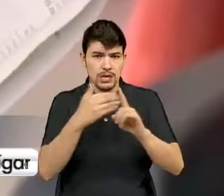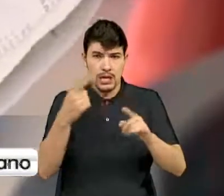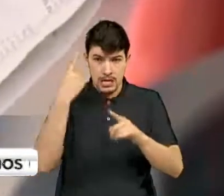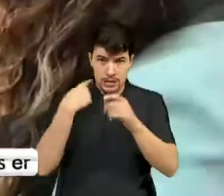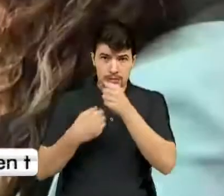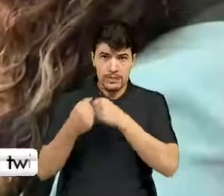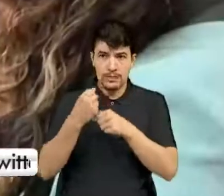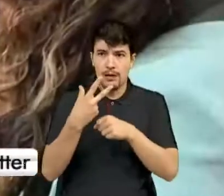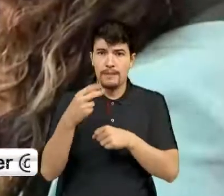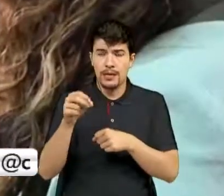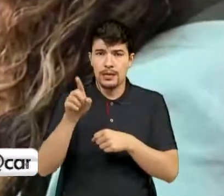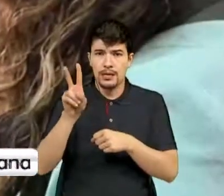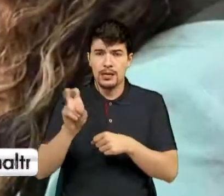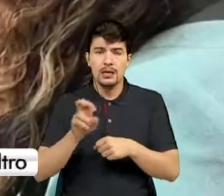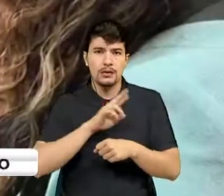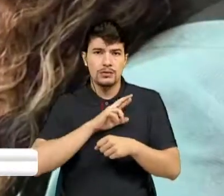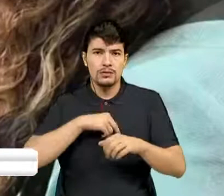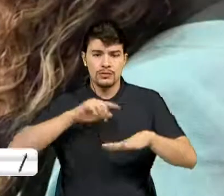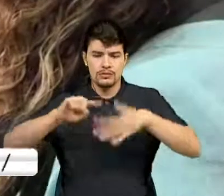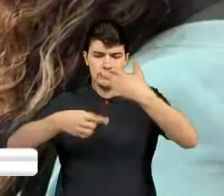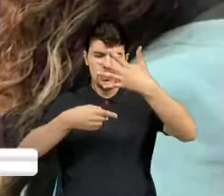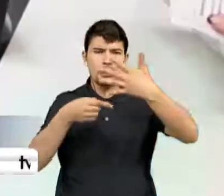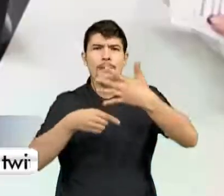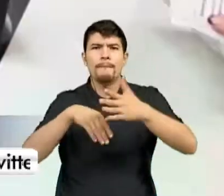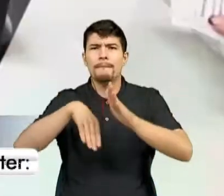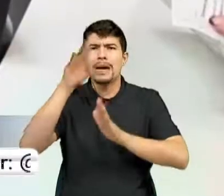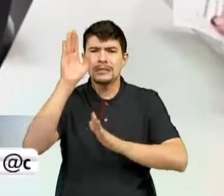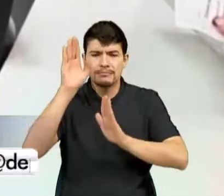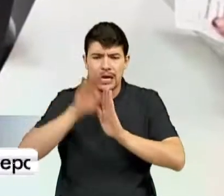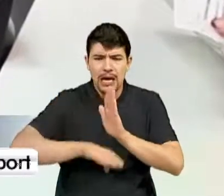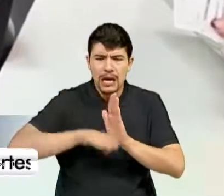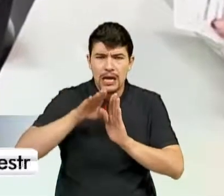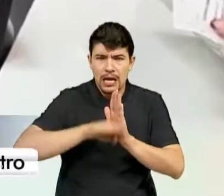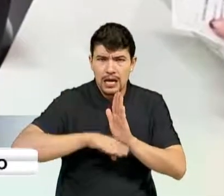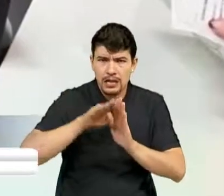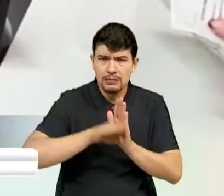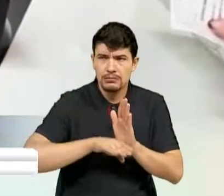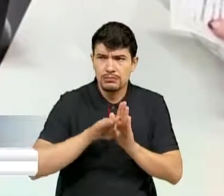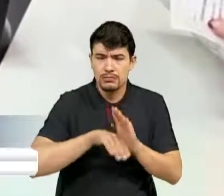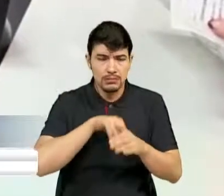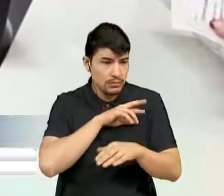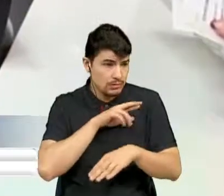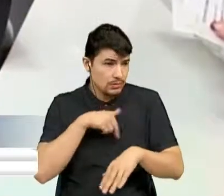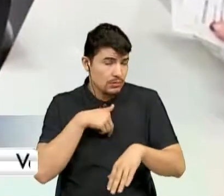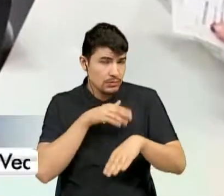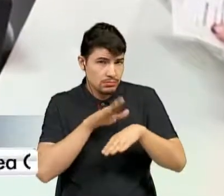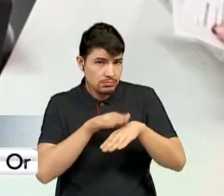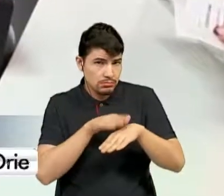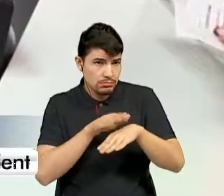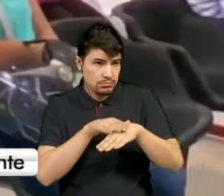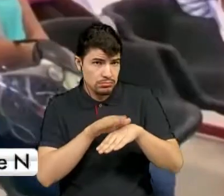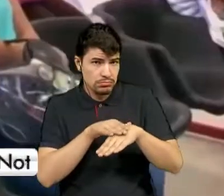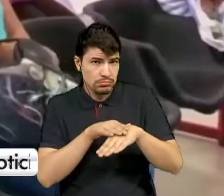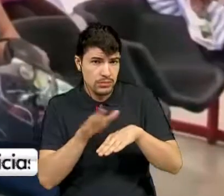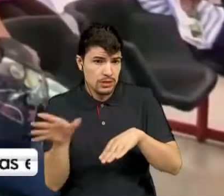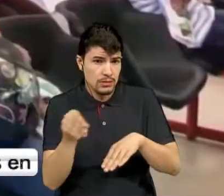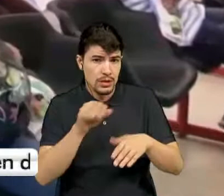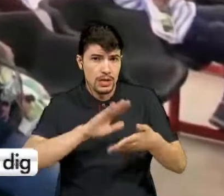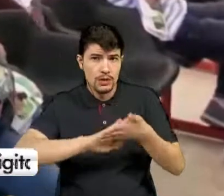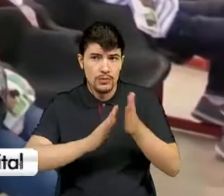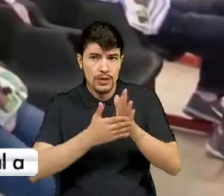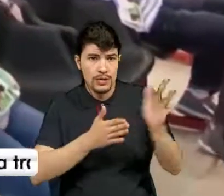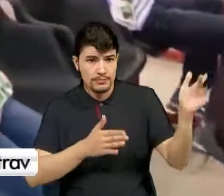2016 en el puesto número 6 con las tarifas más económicas. Llamando a estas personas que han